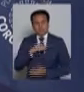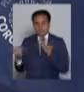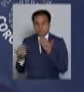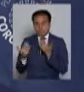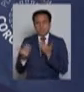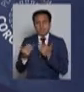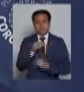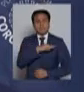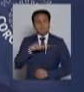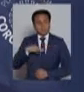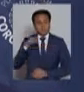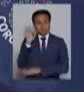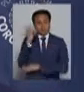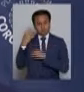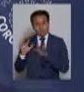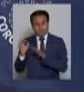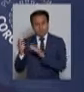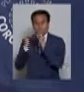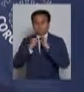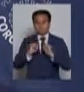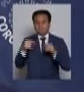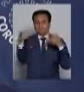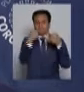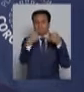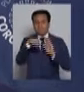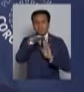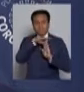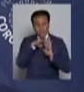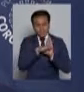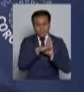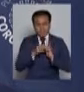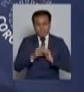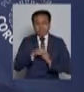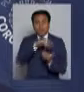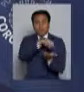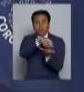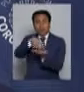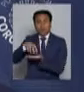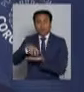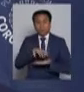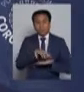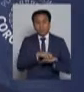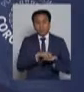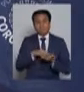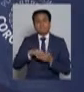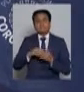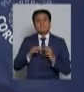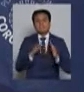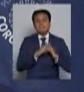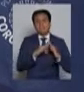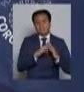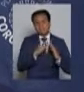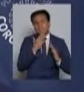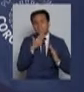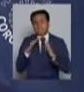colegas ministros, son las siguientes. Para las comunas de Chillán y Chillán